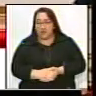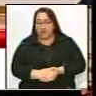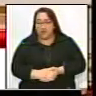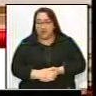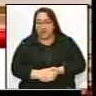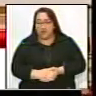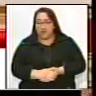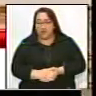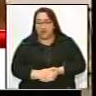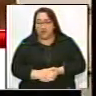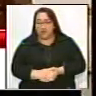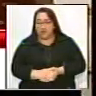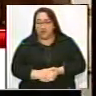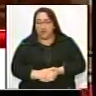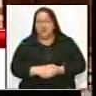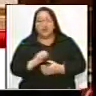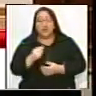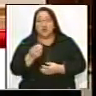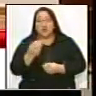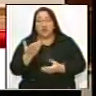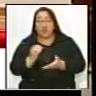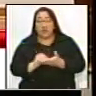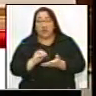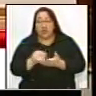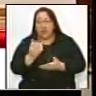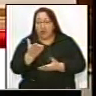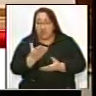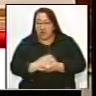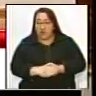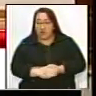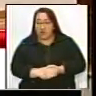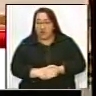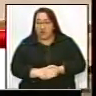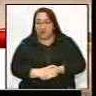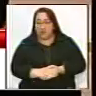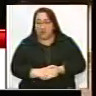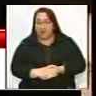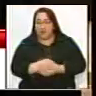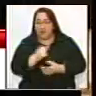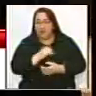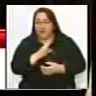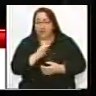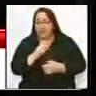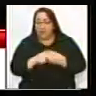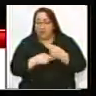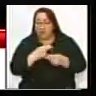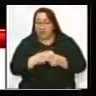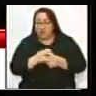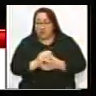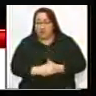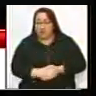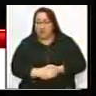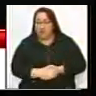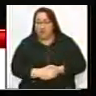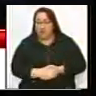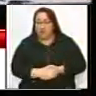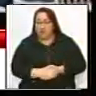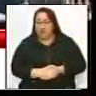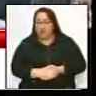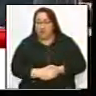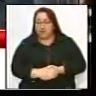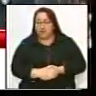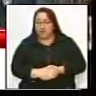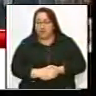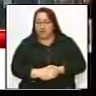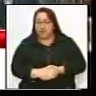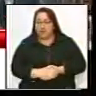Es cierto, nosotros hemos hecho peticiones a la Institución de los Bienes Nacionales, a la Superintendencia de Bienes Nacionales,